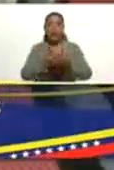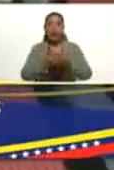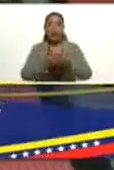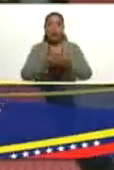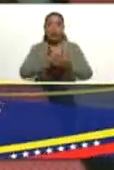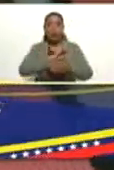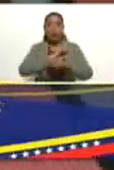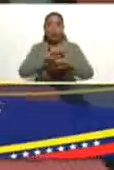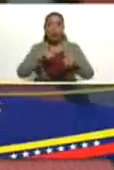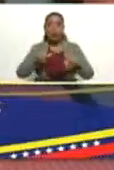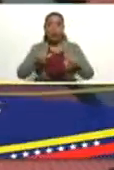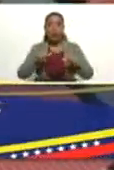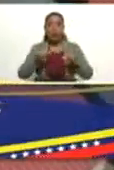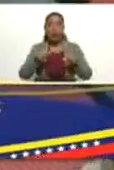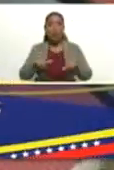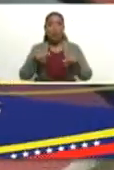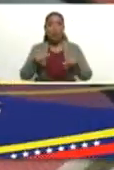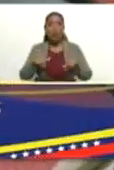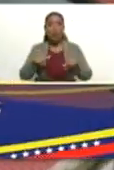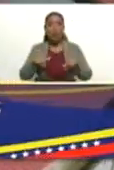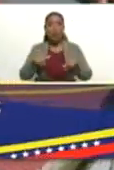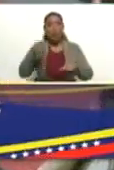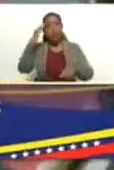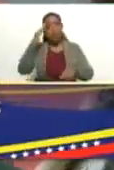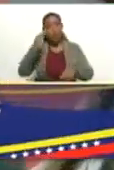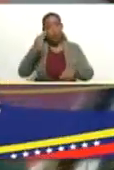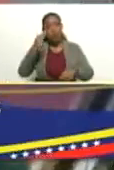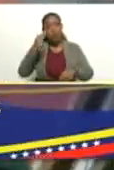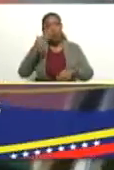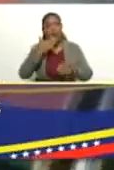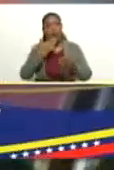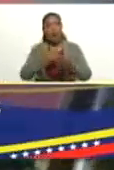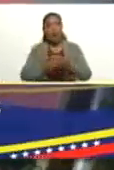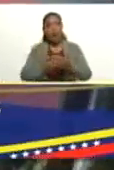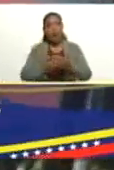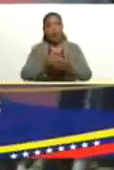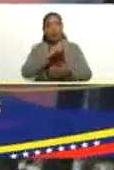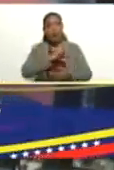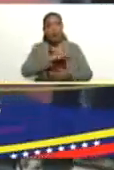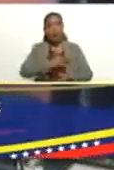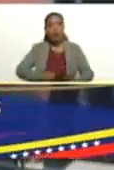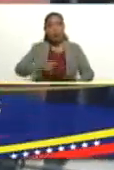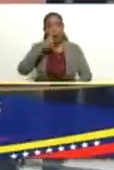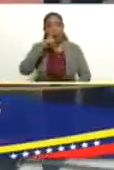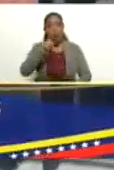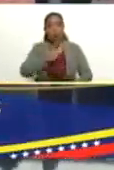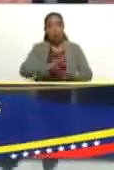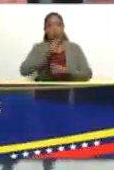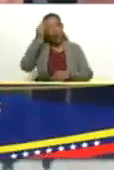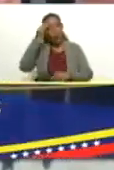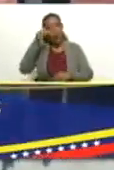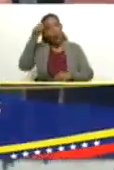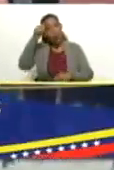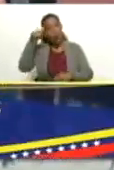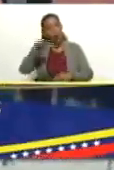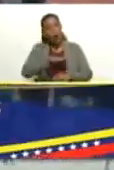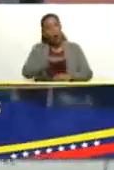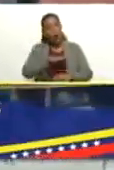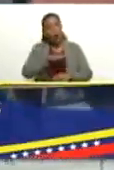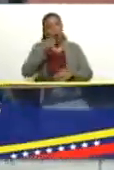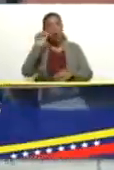tierra natal, de la tierra de nuestro comandante, y gracias a usted, ciudadano presidente Nicolás Maduro, y por creer en nuestro pueblo, en las